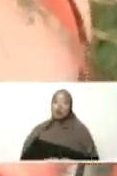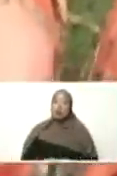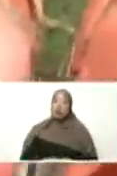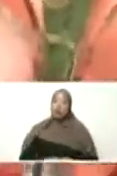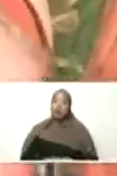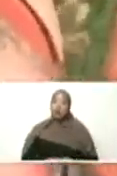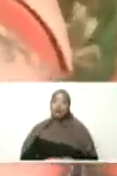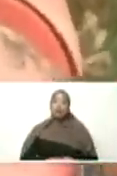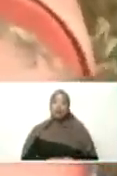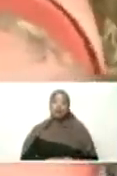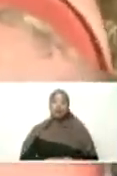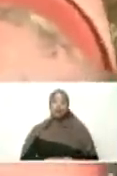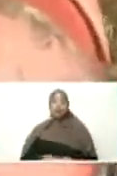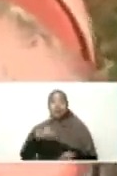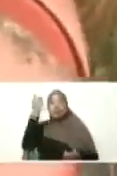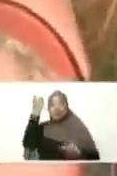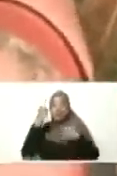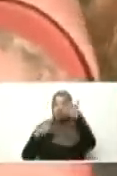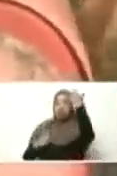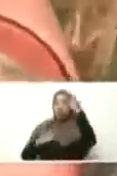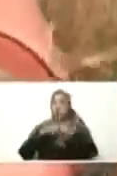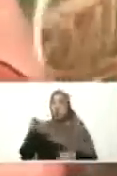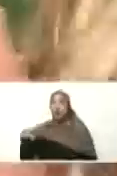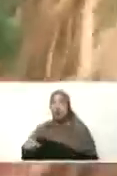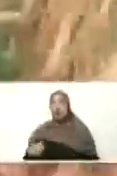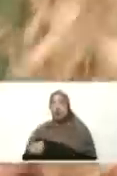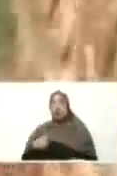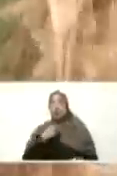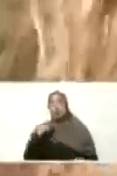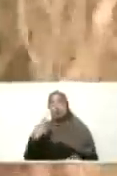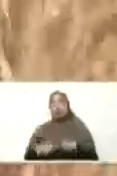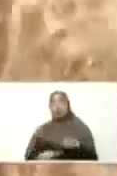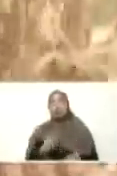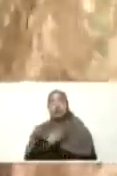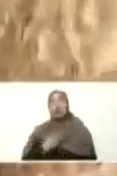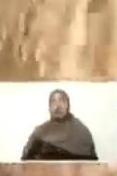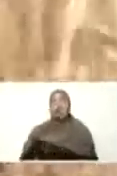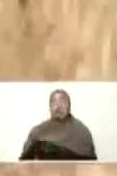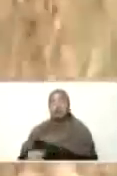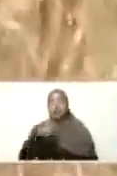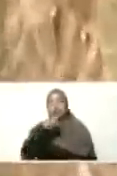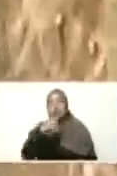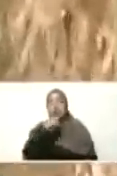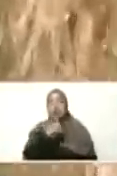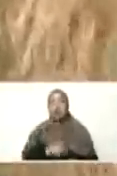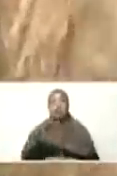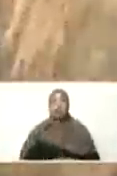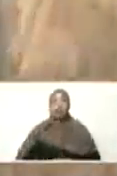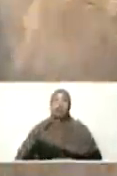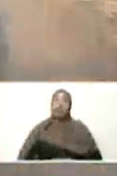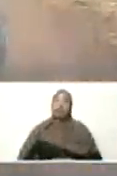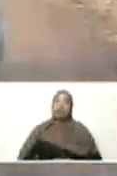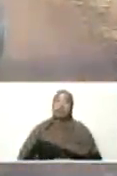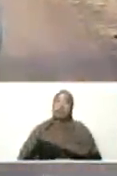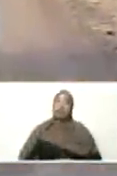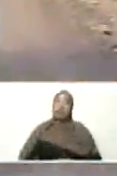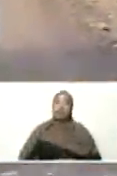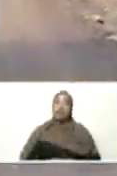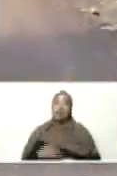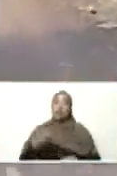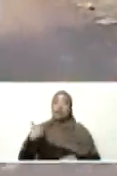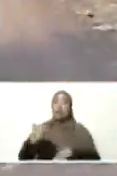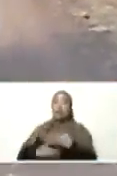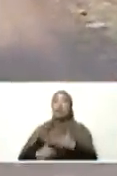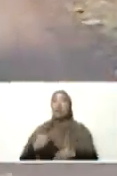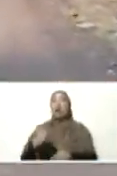viendo. Y somos chavistas, presidente. Claro, estamos claritos con el proceso. Y además debemos nosotros seguir